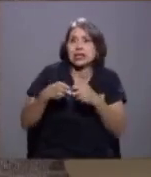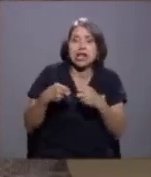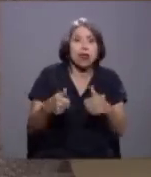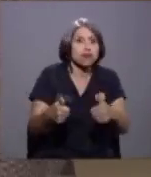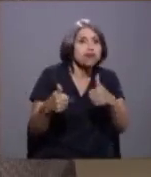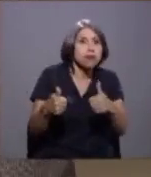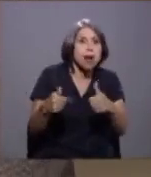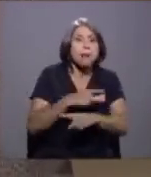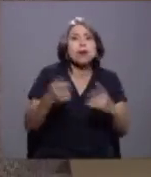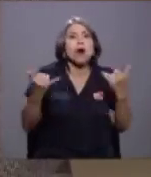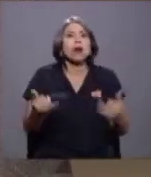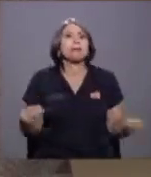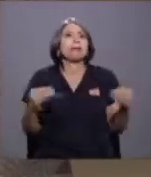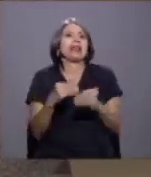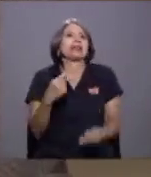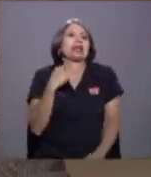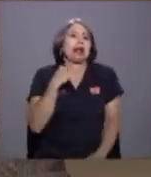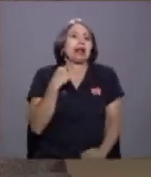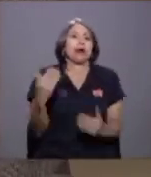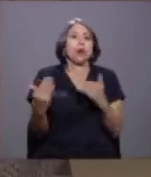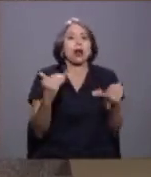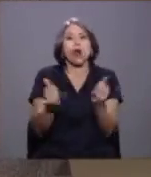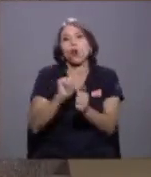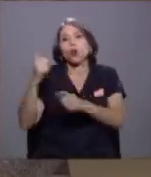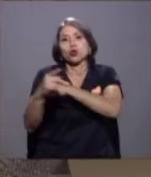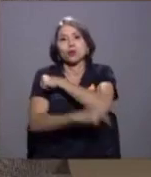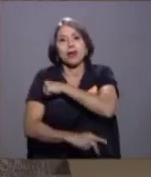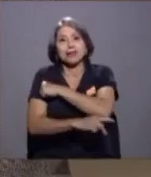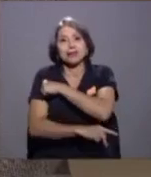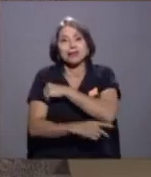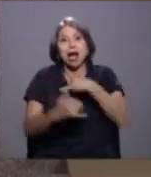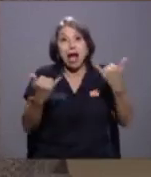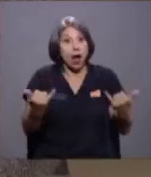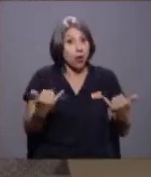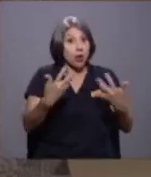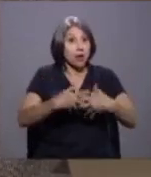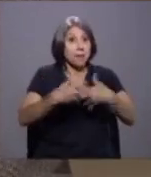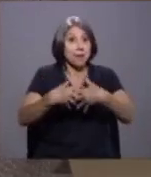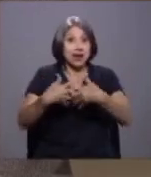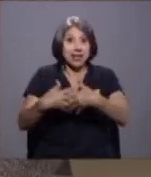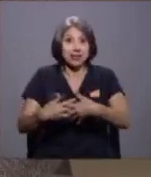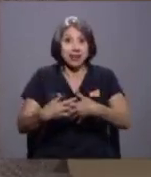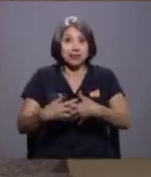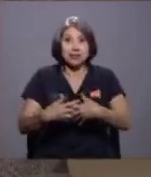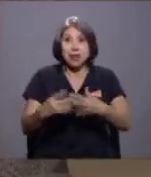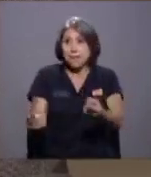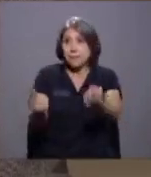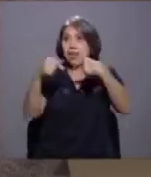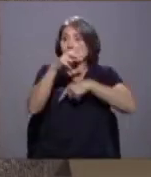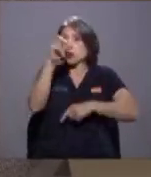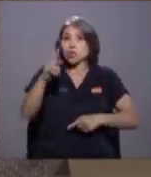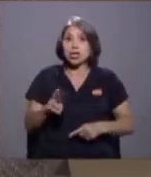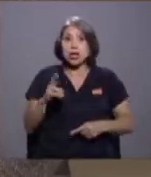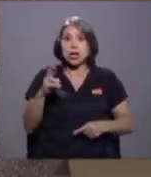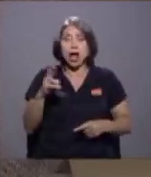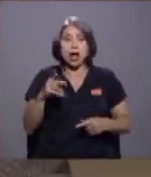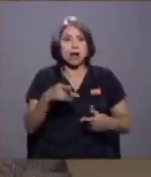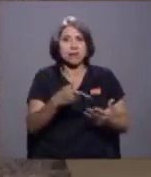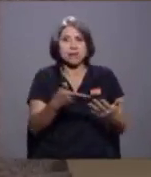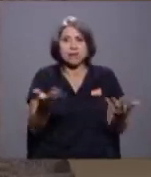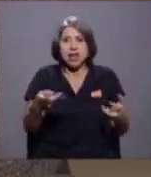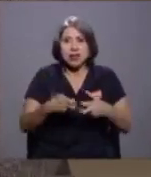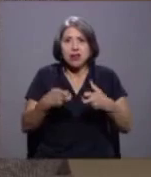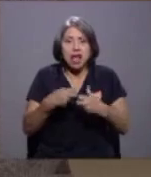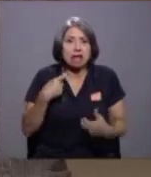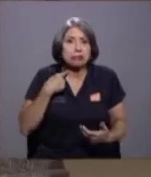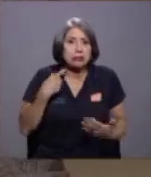todos los países con los que comerciamos. Hoy ya no es un atractivo para las empresas el costo de la energía. La mano de obra también se ha encarecido, lo cual es